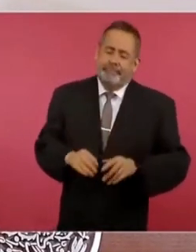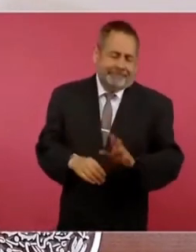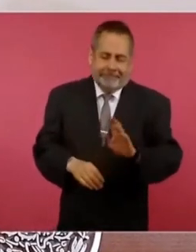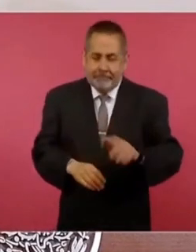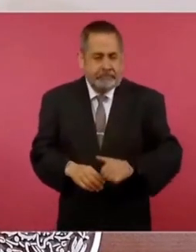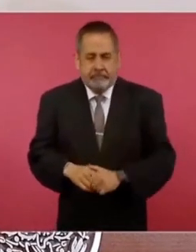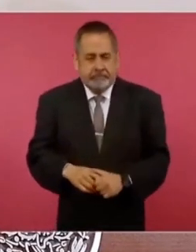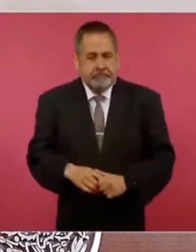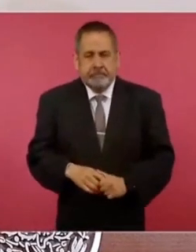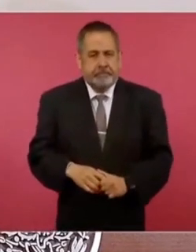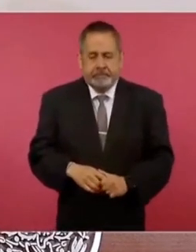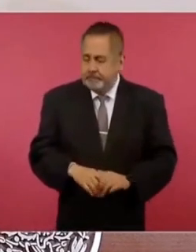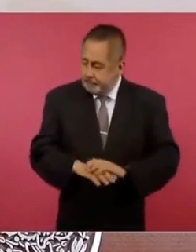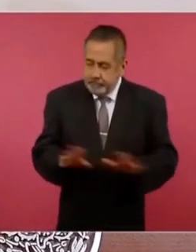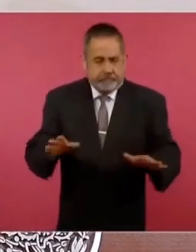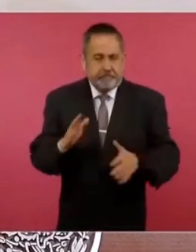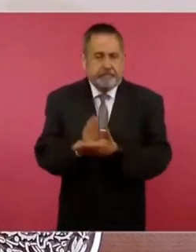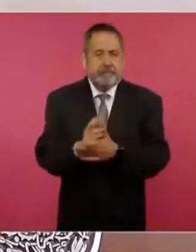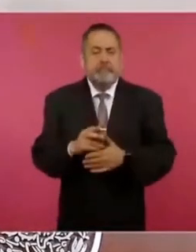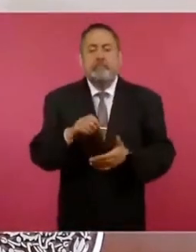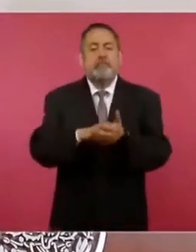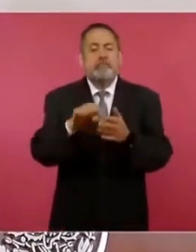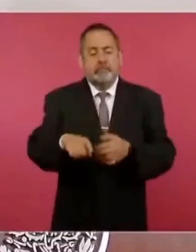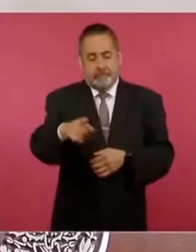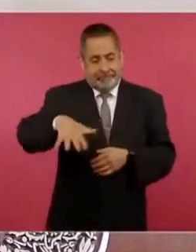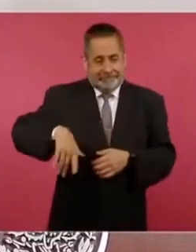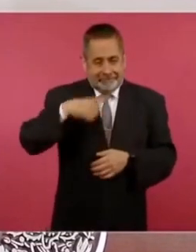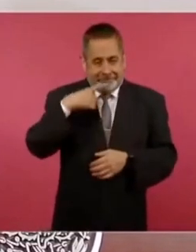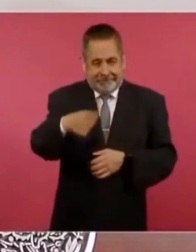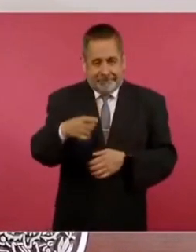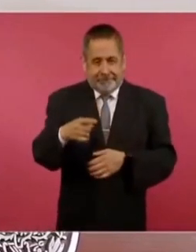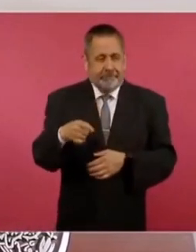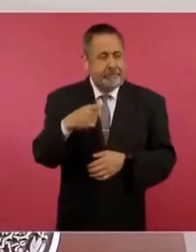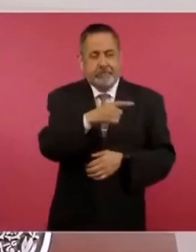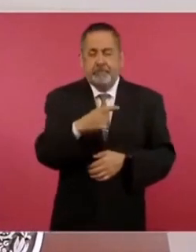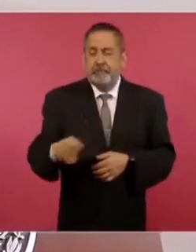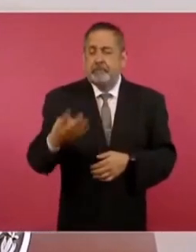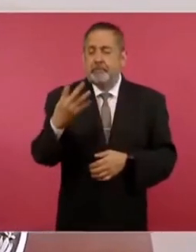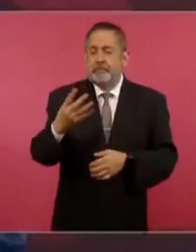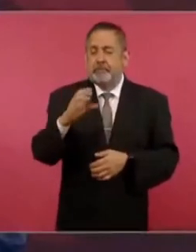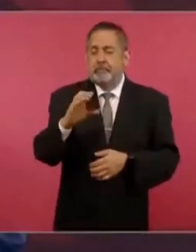Por ejemplo, estamos por resolver lo de Cuatro Ciénegas,